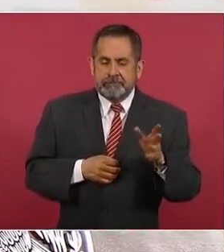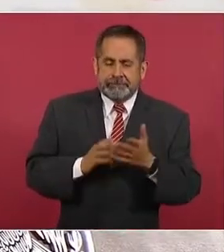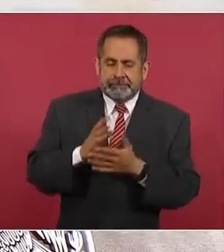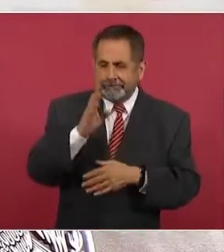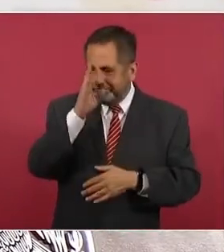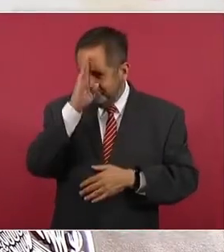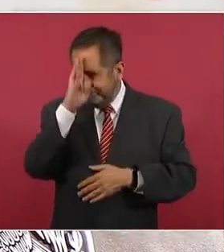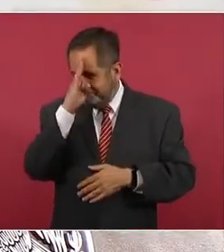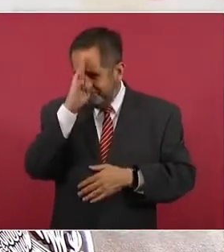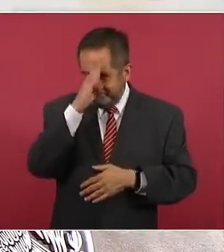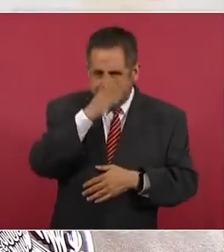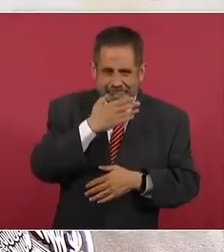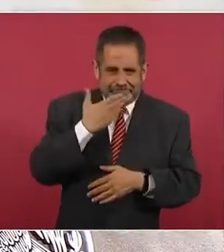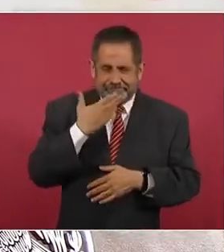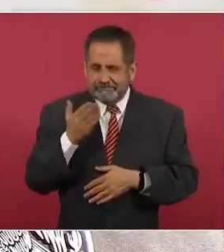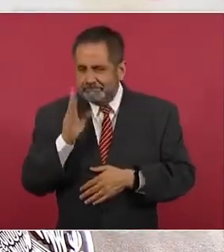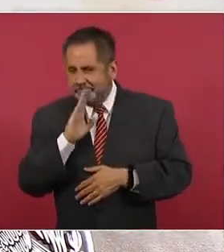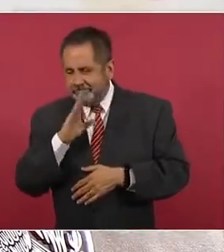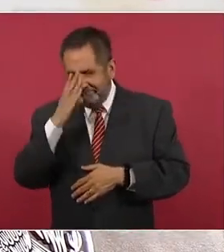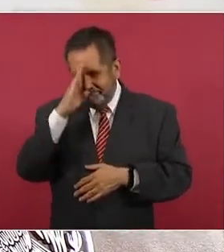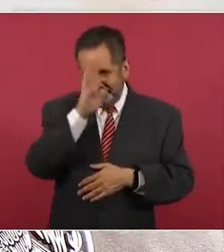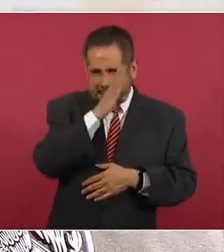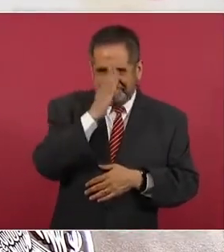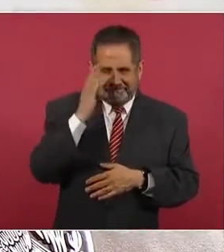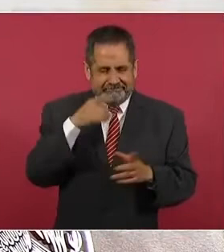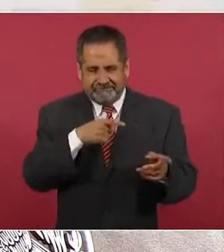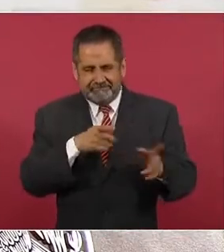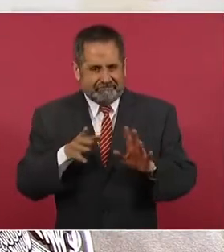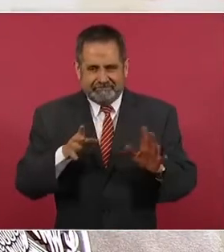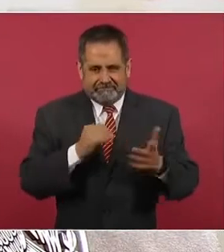definían por entero, por completo.